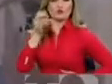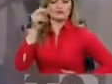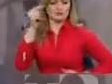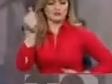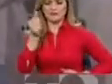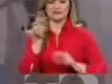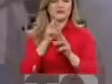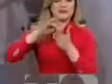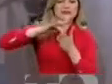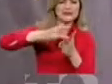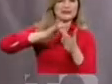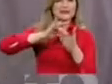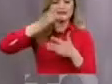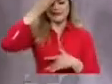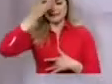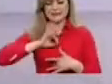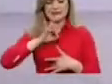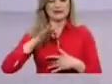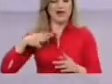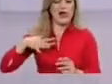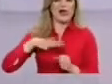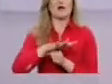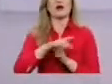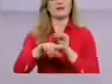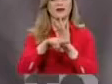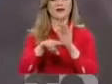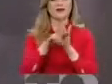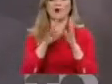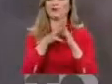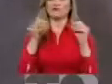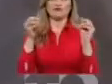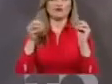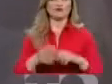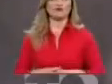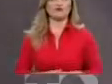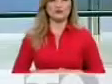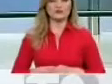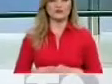acordes a las amenazas externas. En Quito, María Gracia Acosta, 24 horas.